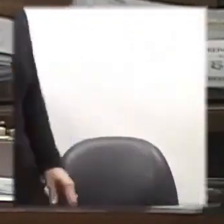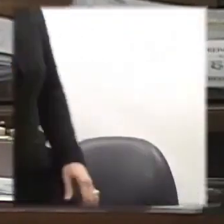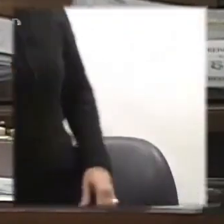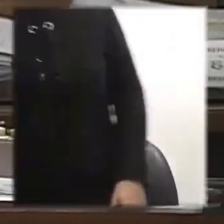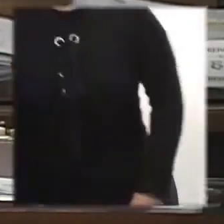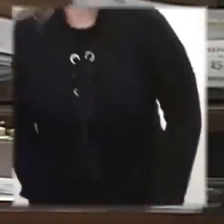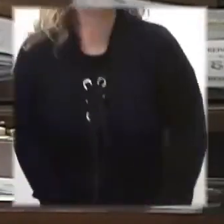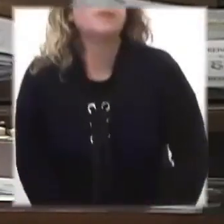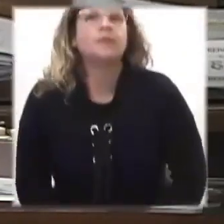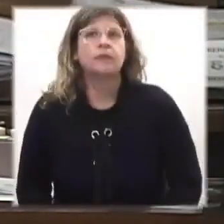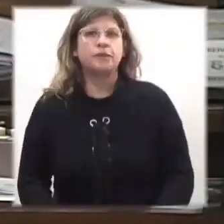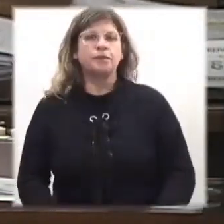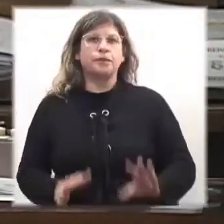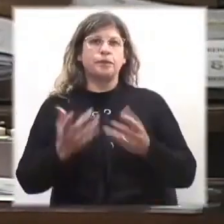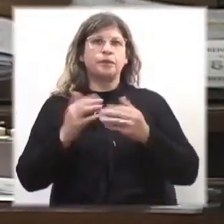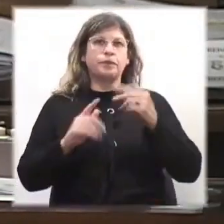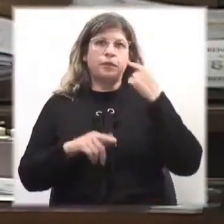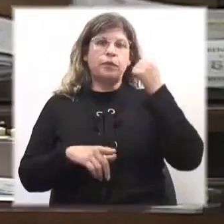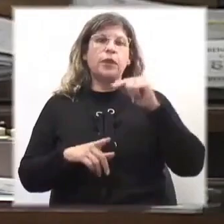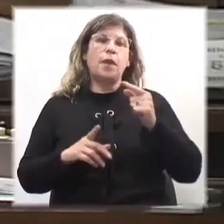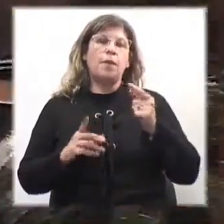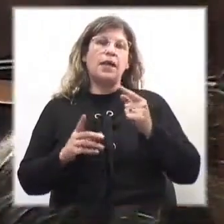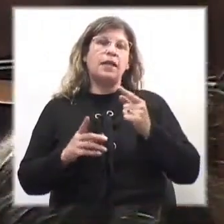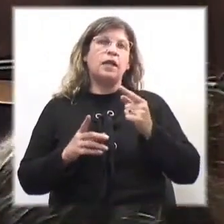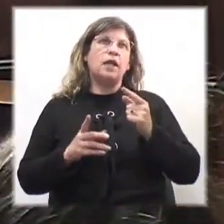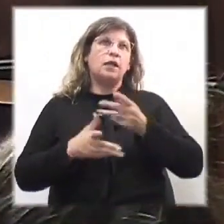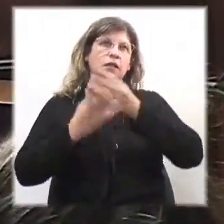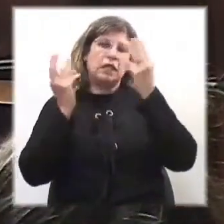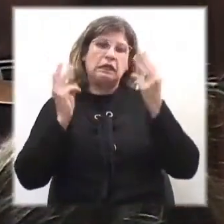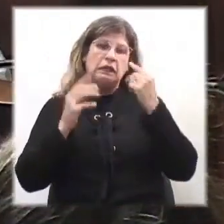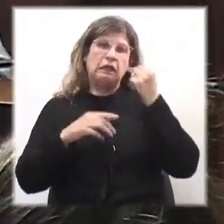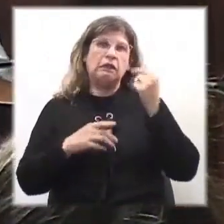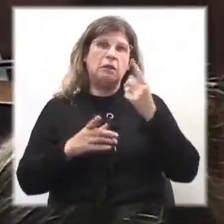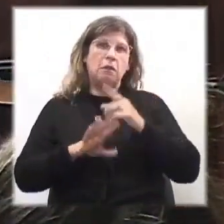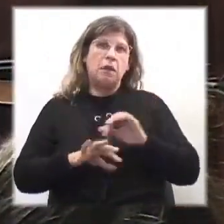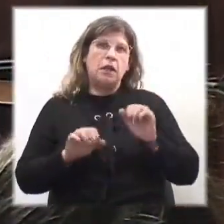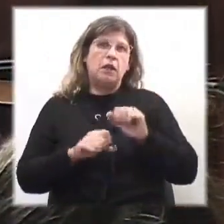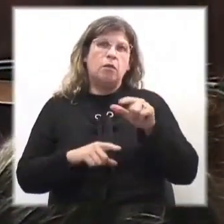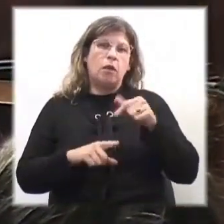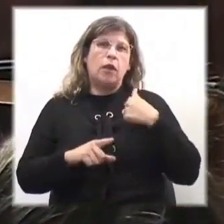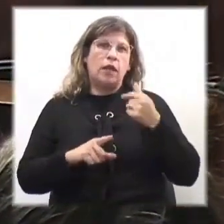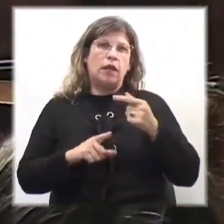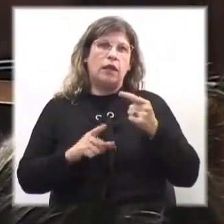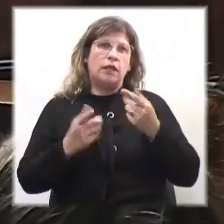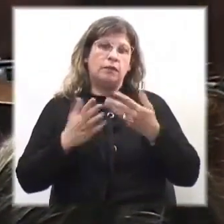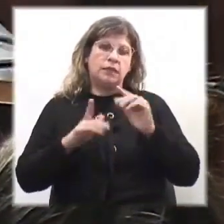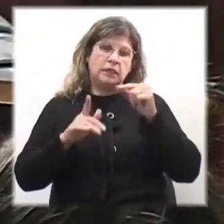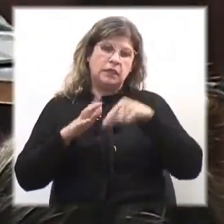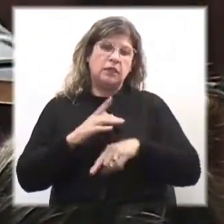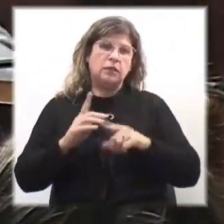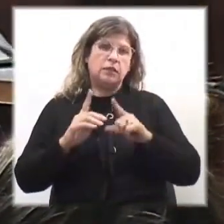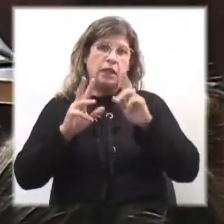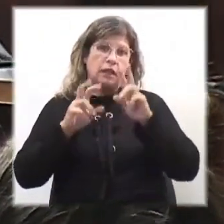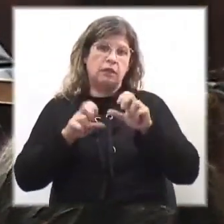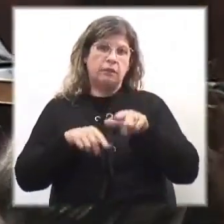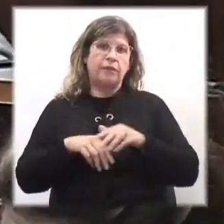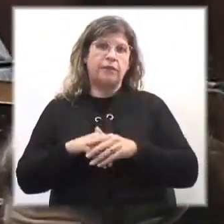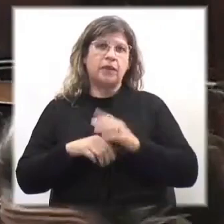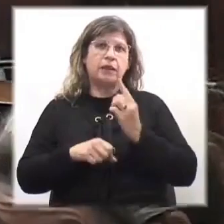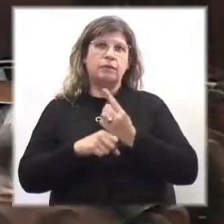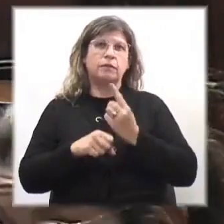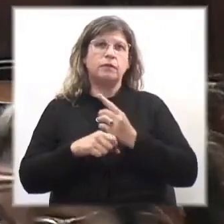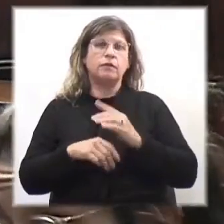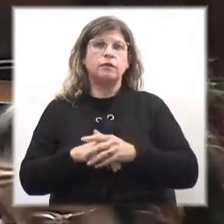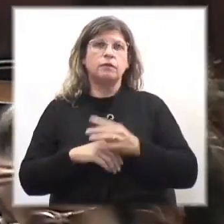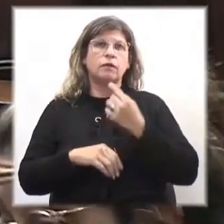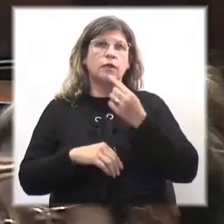quiero comenzar con una consideración política general para poder ingresar en el fondo del asunto primero